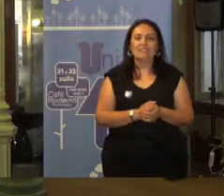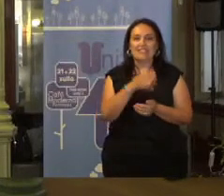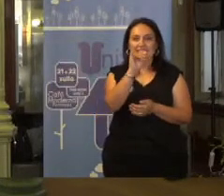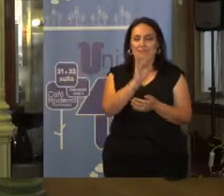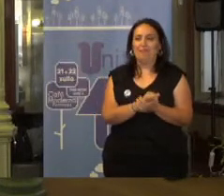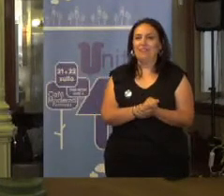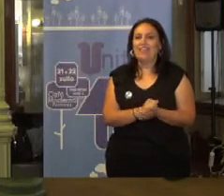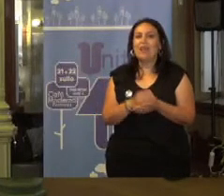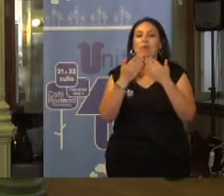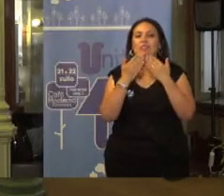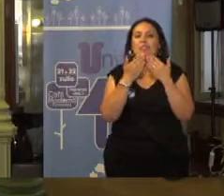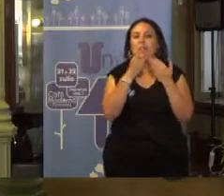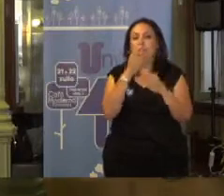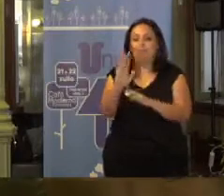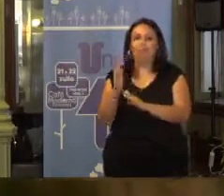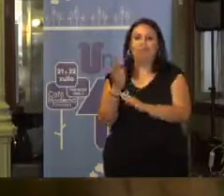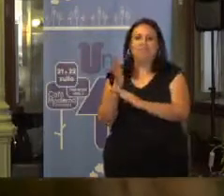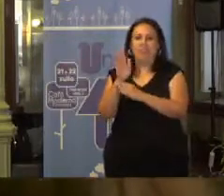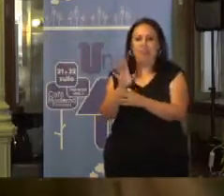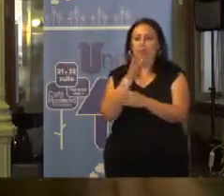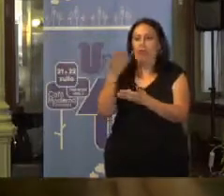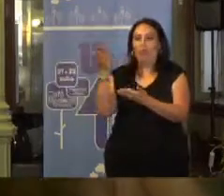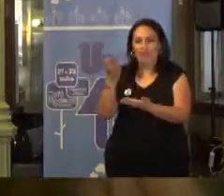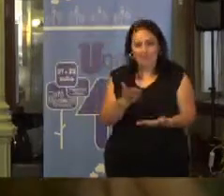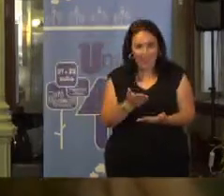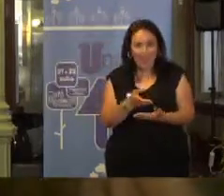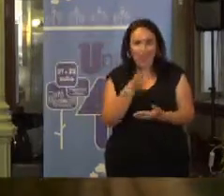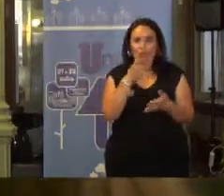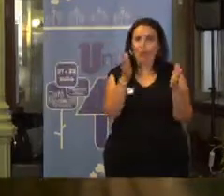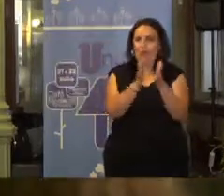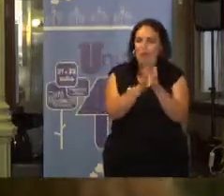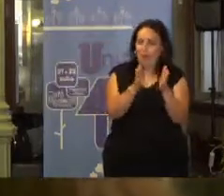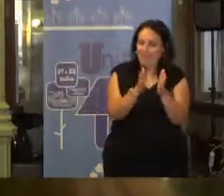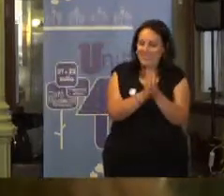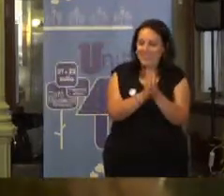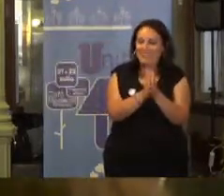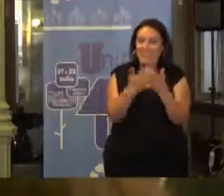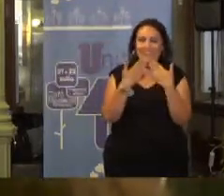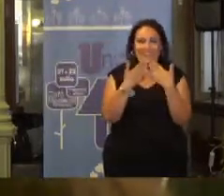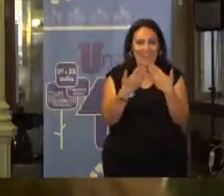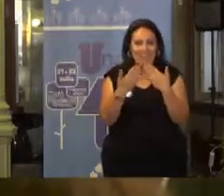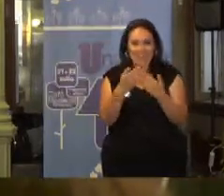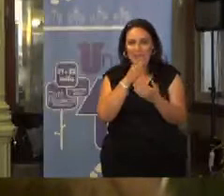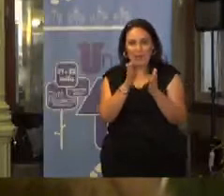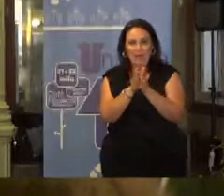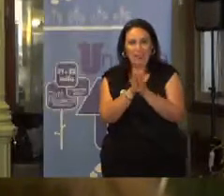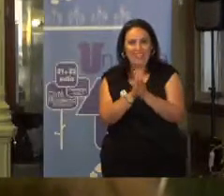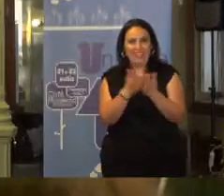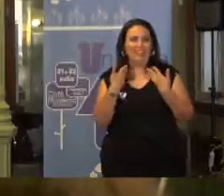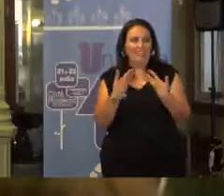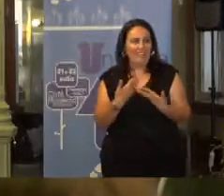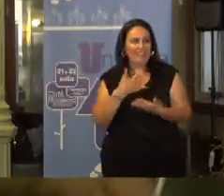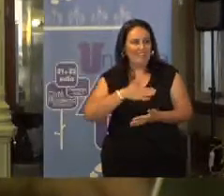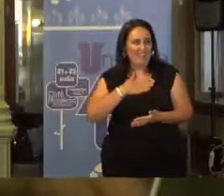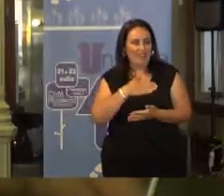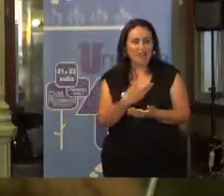Sí, moitas grazas pola presentación, polo convite, pola compañía tan agradable.